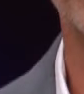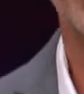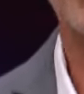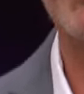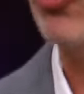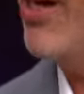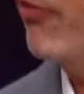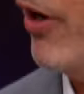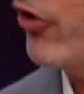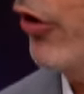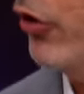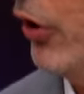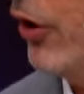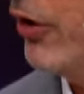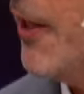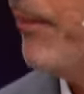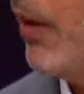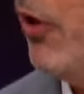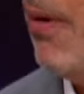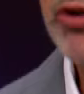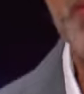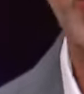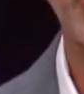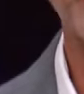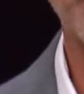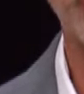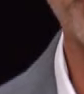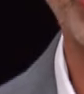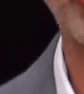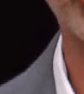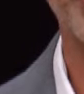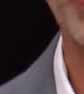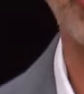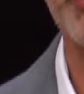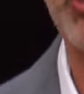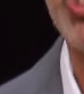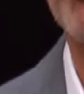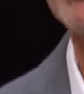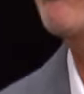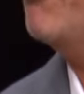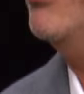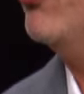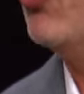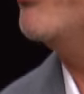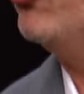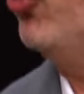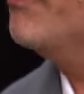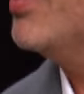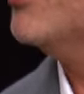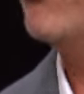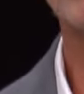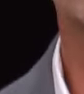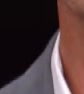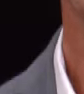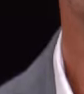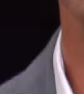enojado Ya hicimos el esfuerzo nosotros Bueno vamos a ver si se puede cumplir con esto que pedía el gobierno posteriormente hubo este zoom